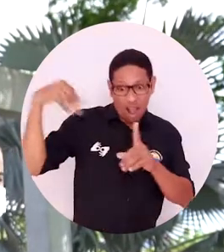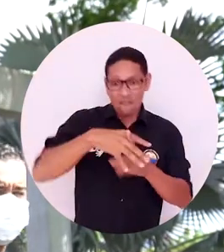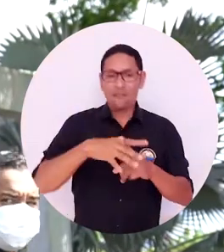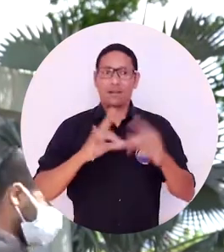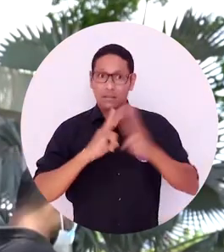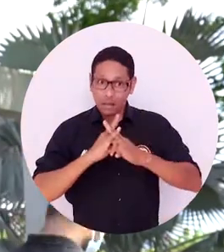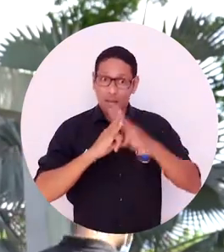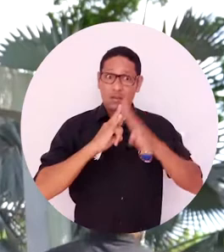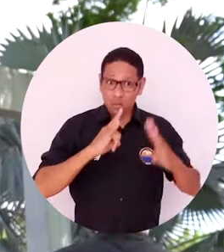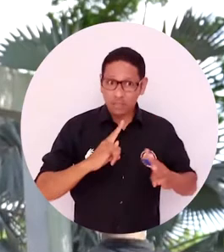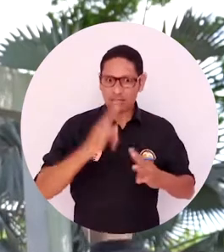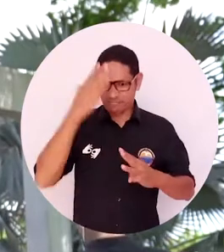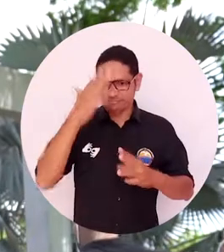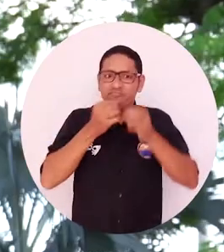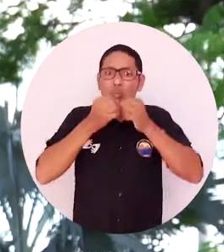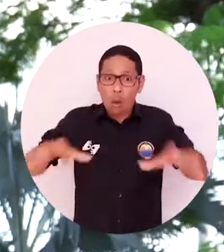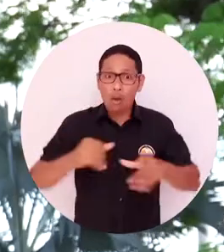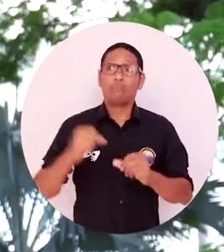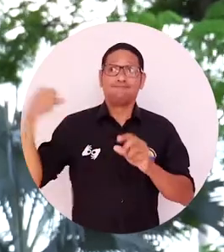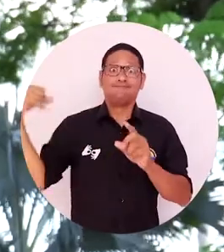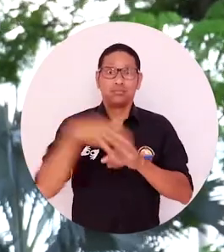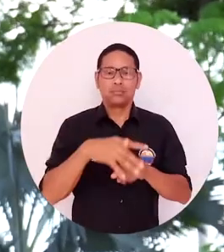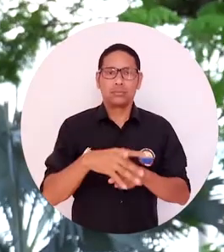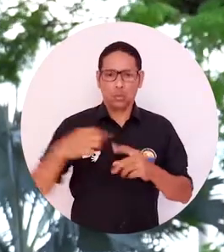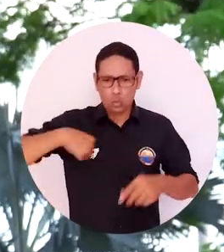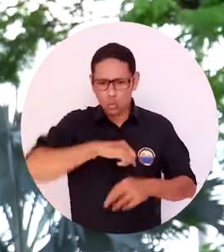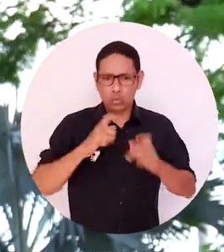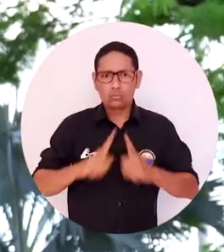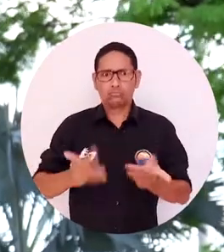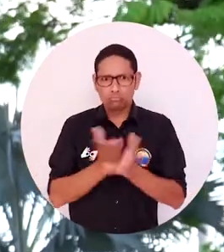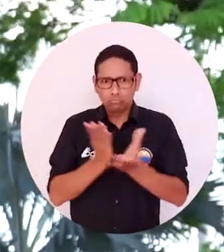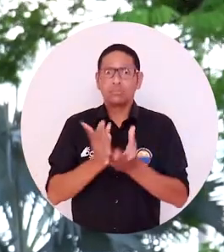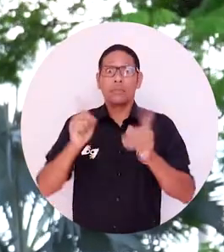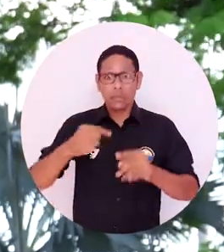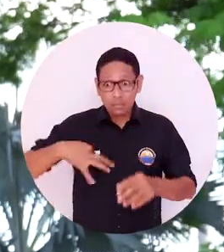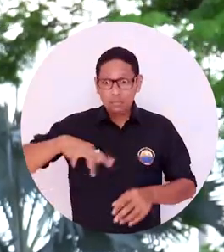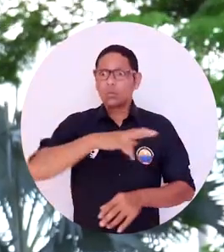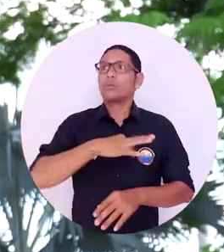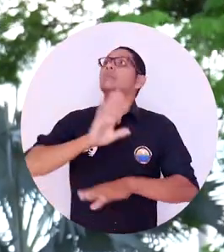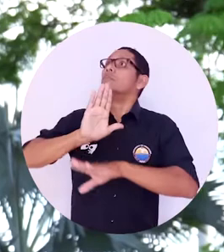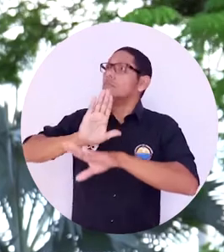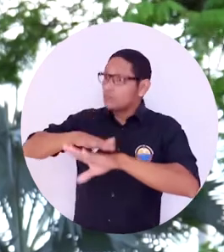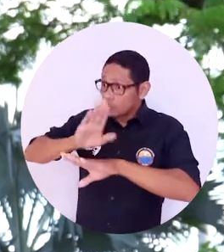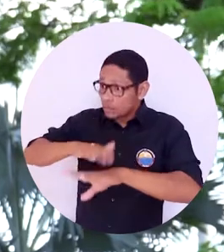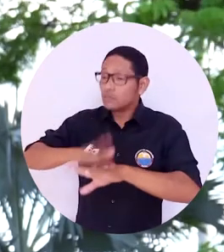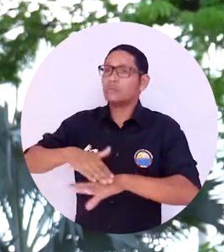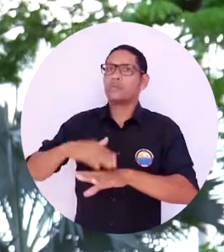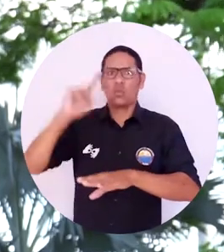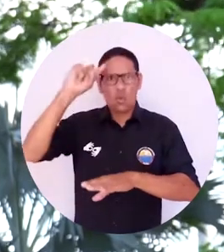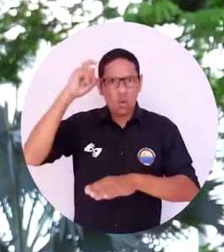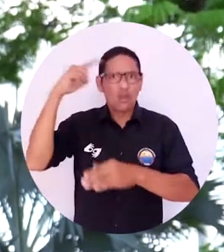Universidad Magdalena como entidad pública que es. Y como estudiantes también tenemos la obligación de exigirle a las